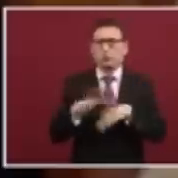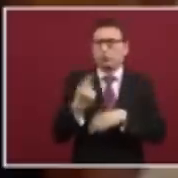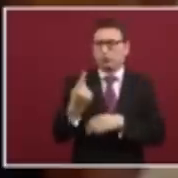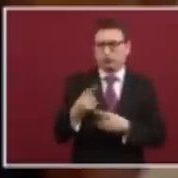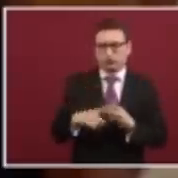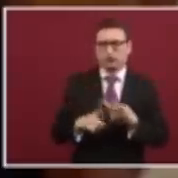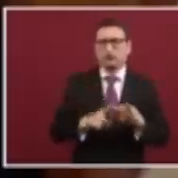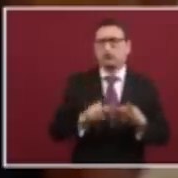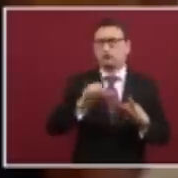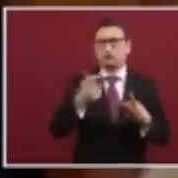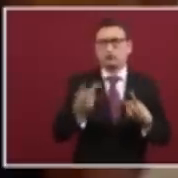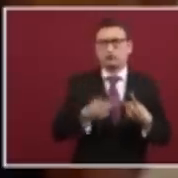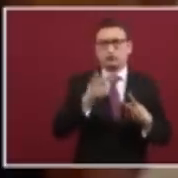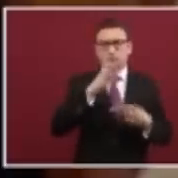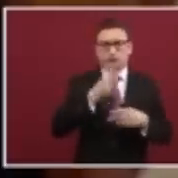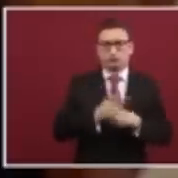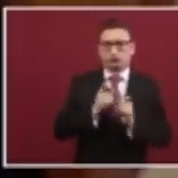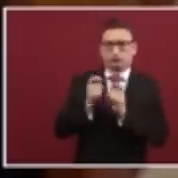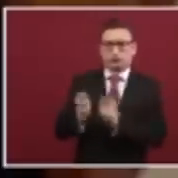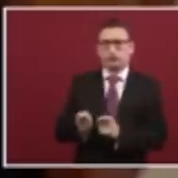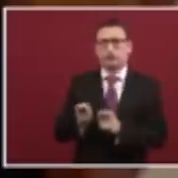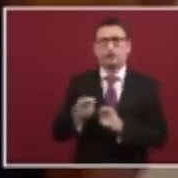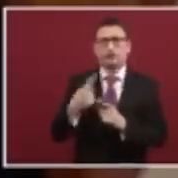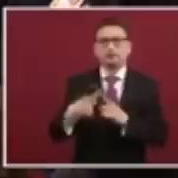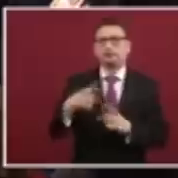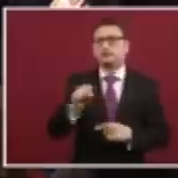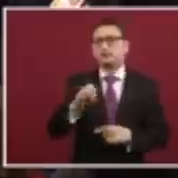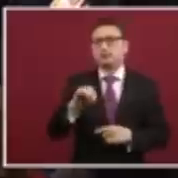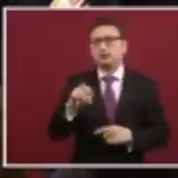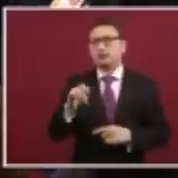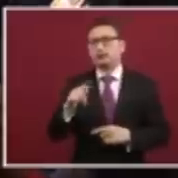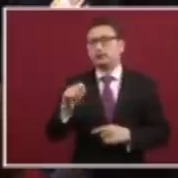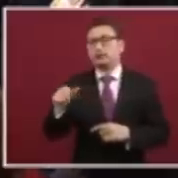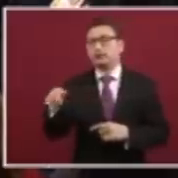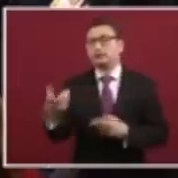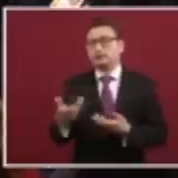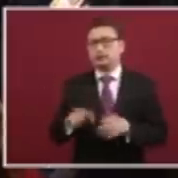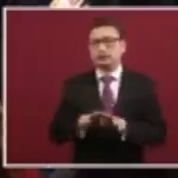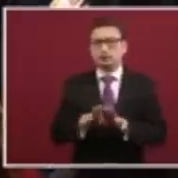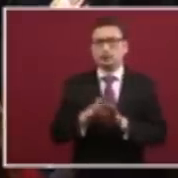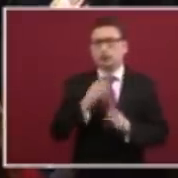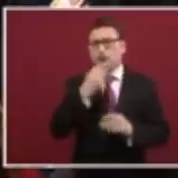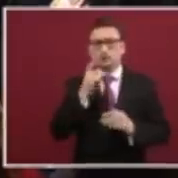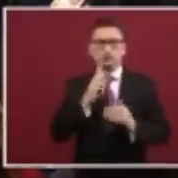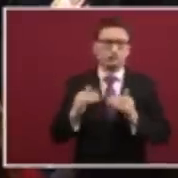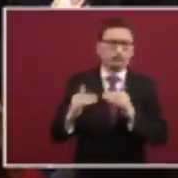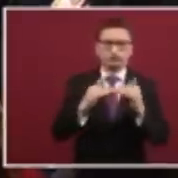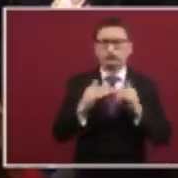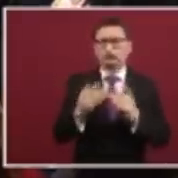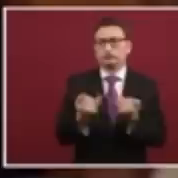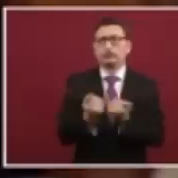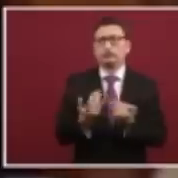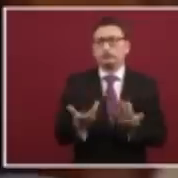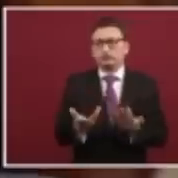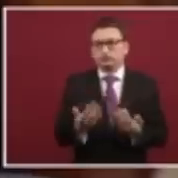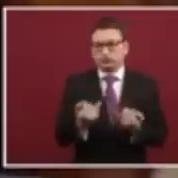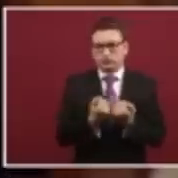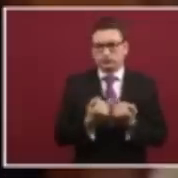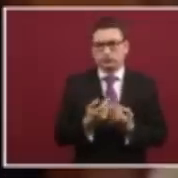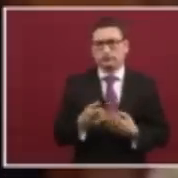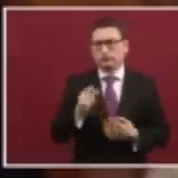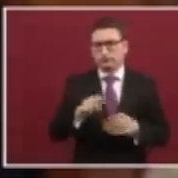pregunta, ¿nombró a un hombre? ¿Va a haber algún cambio para equiparar y que haya paridad de género en ese tema del